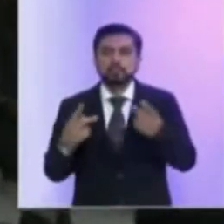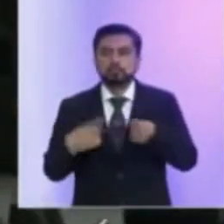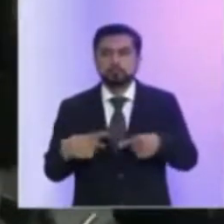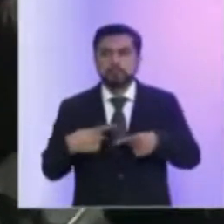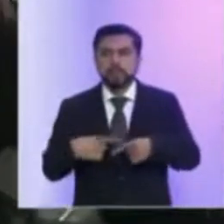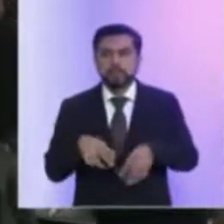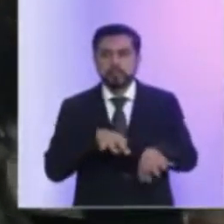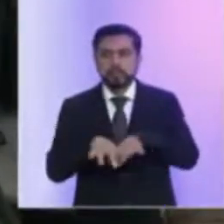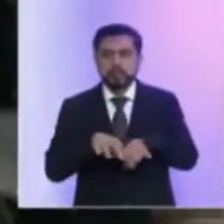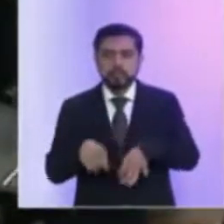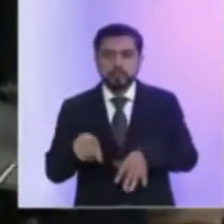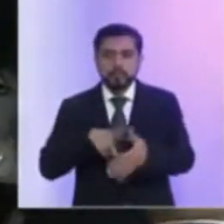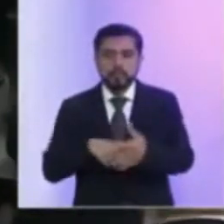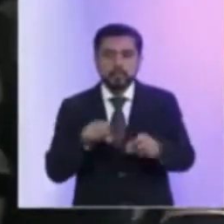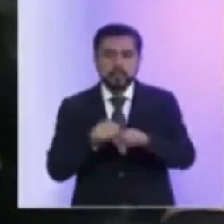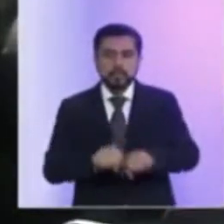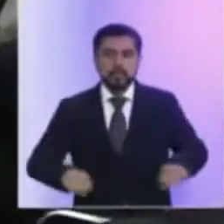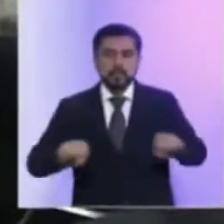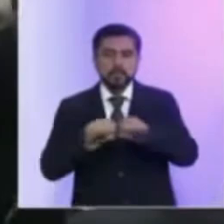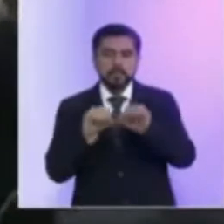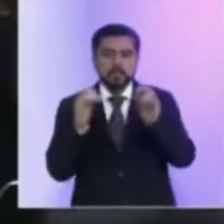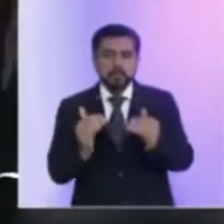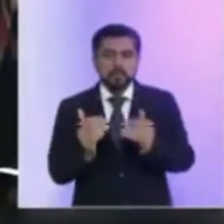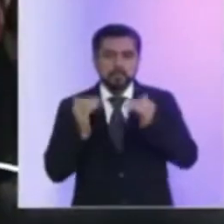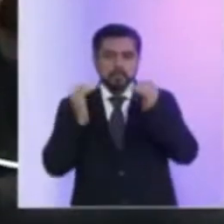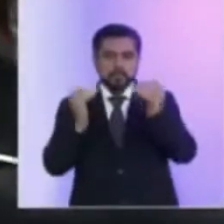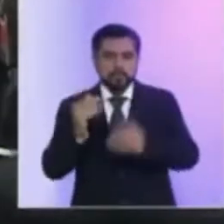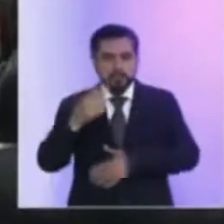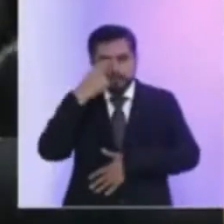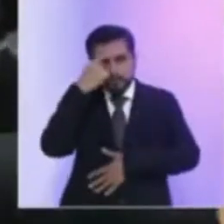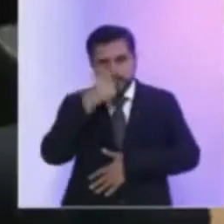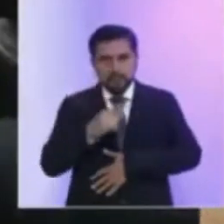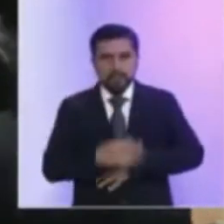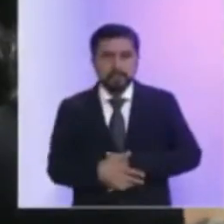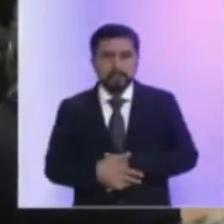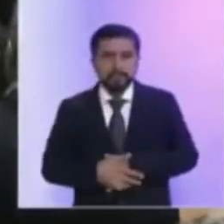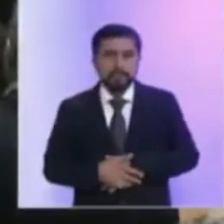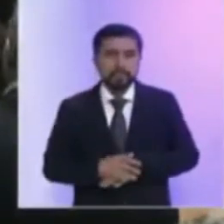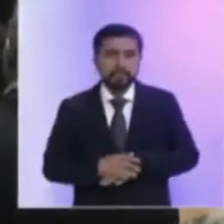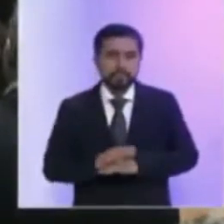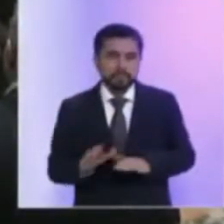sala superior para poder dar paso a el